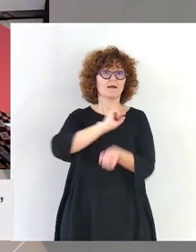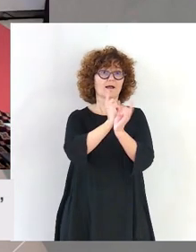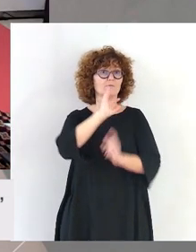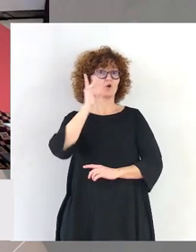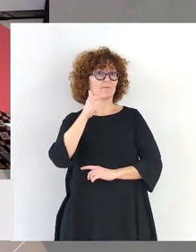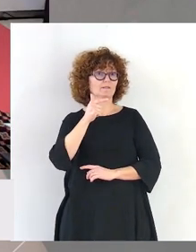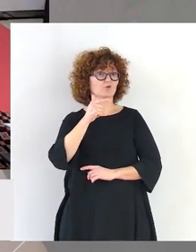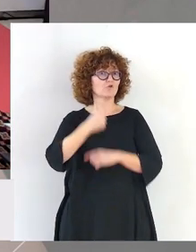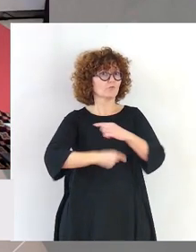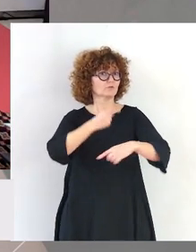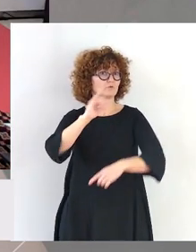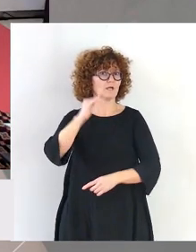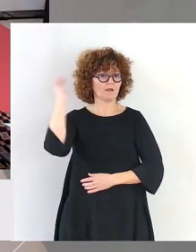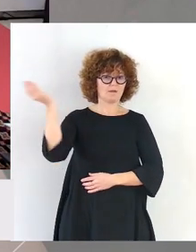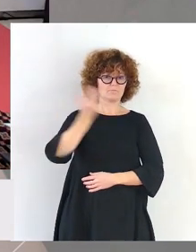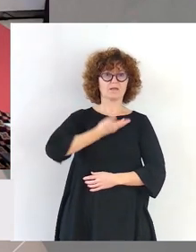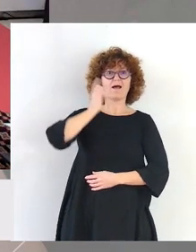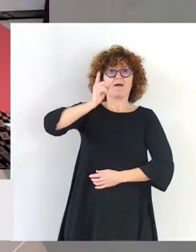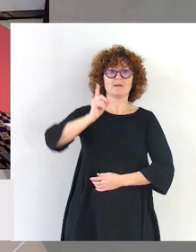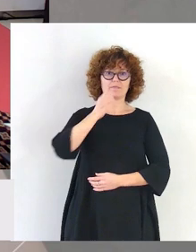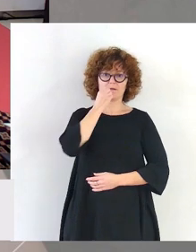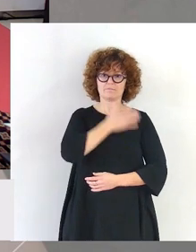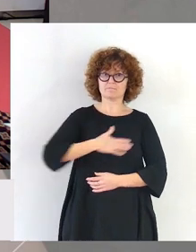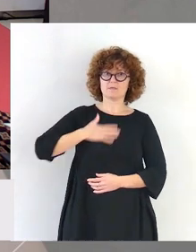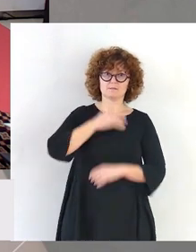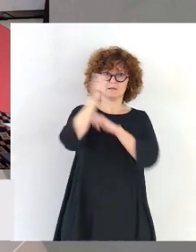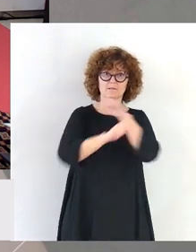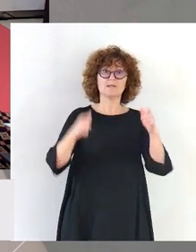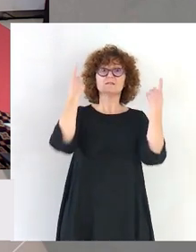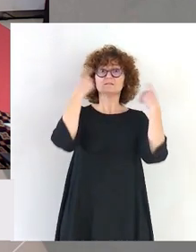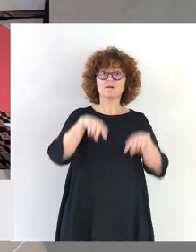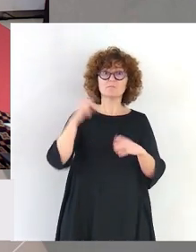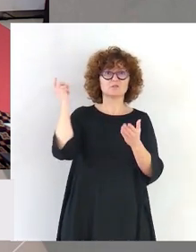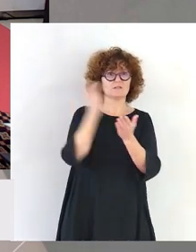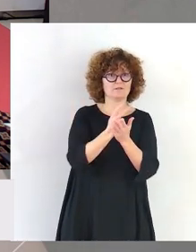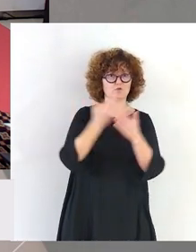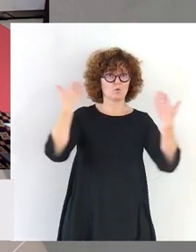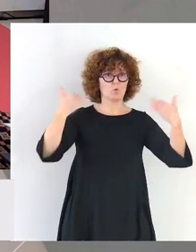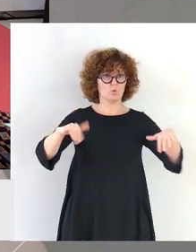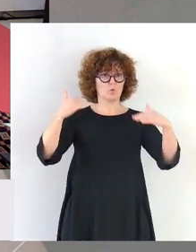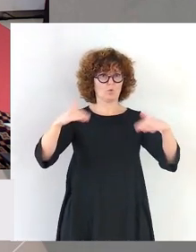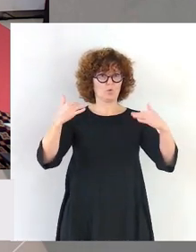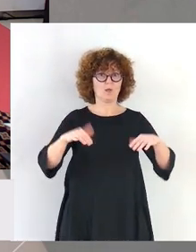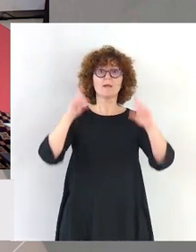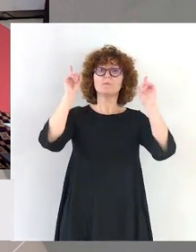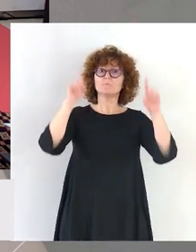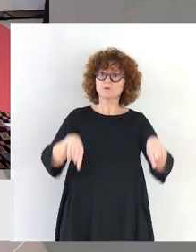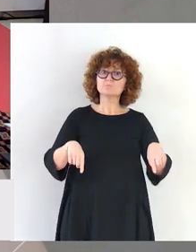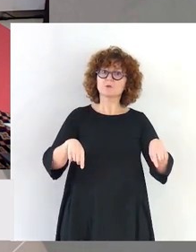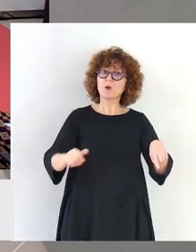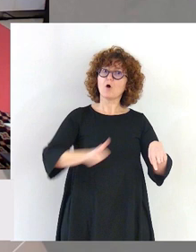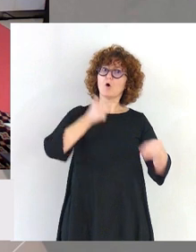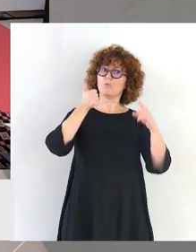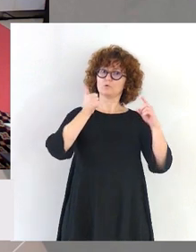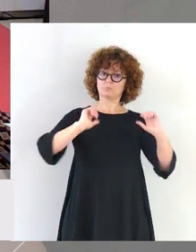que amenazan al bienestar y al desarrollo de las personas sabemos que los desafíos son enormes pero también abren una puerta a las